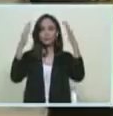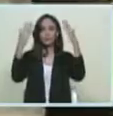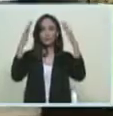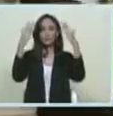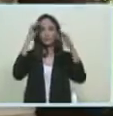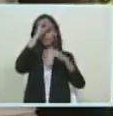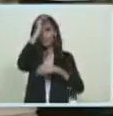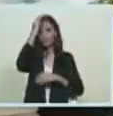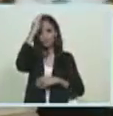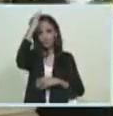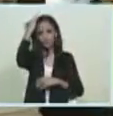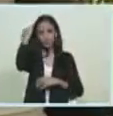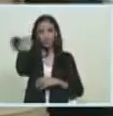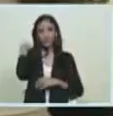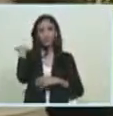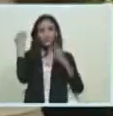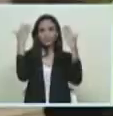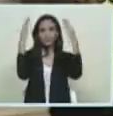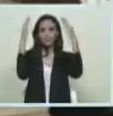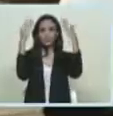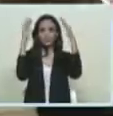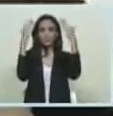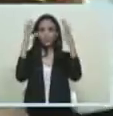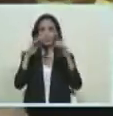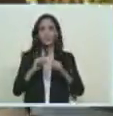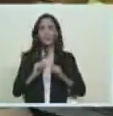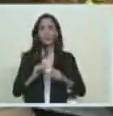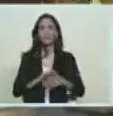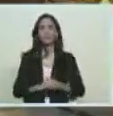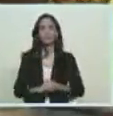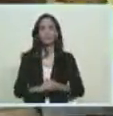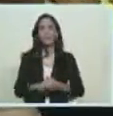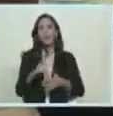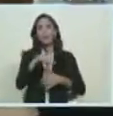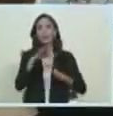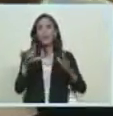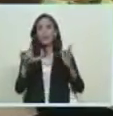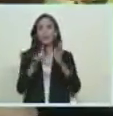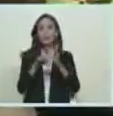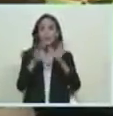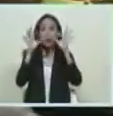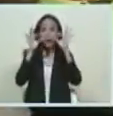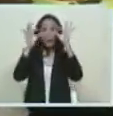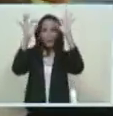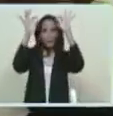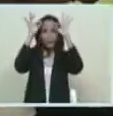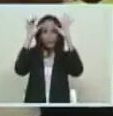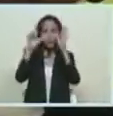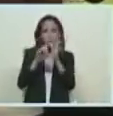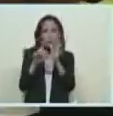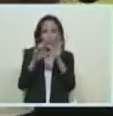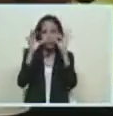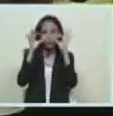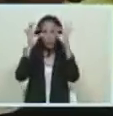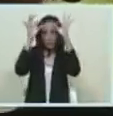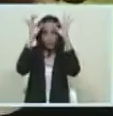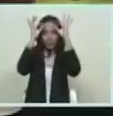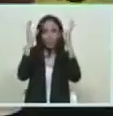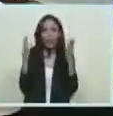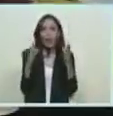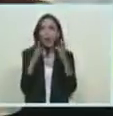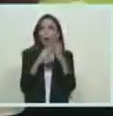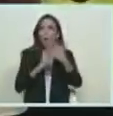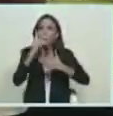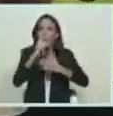Bueno, presidente, nos encontramos acá desde el Liceo Andrés Bello con un plan de formación de salud